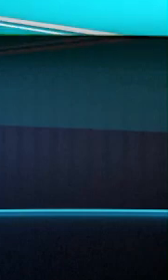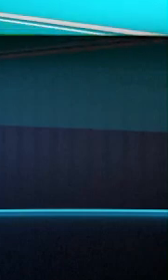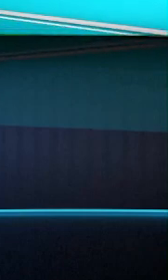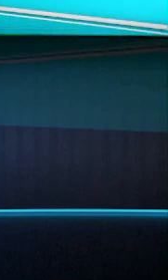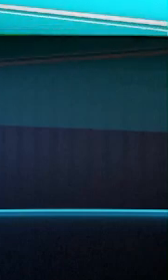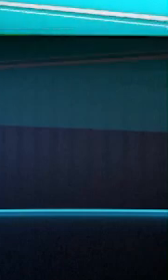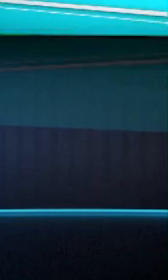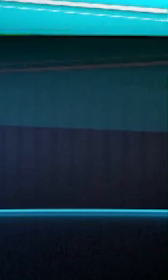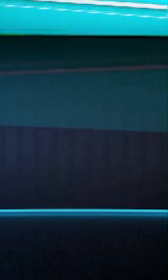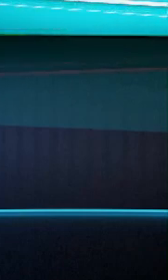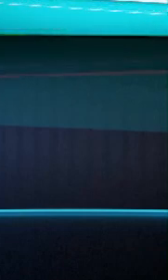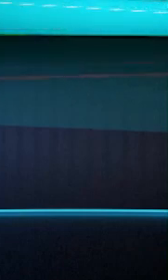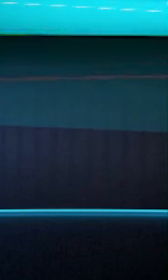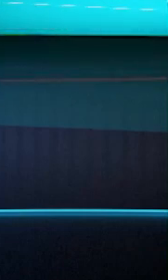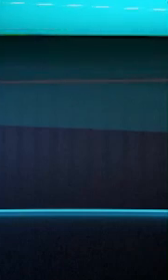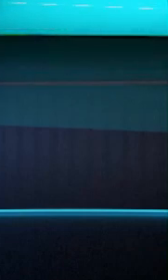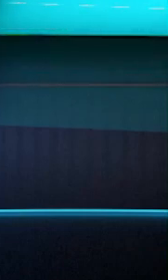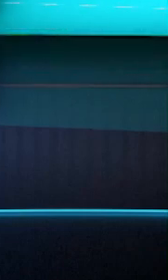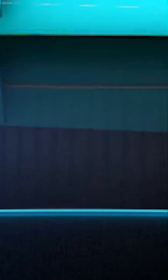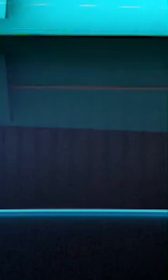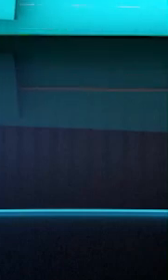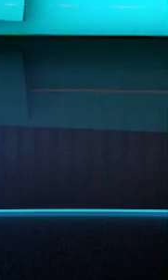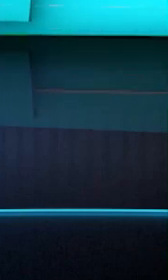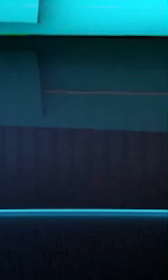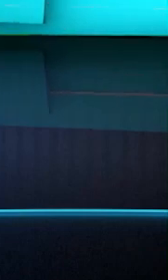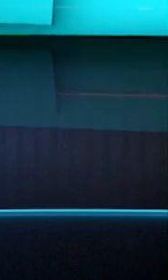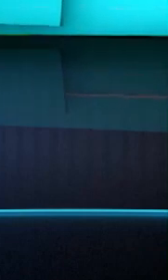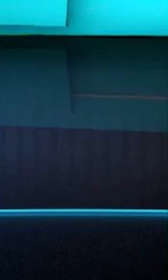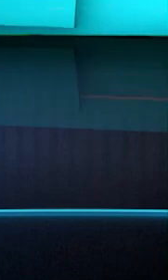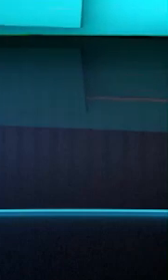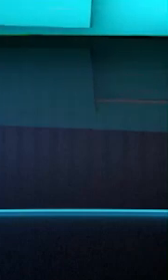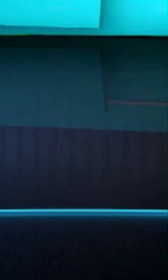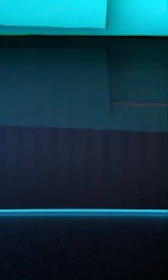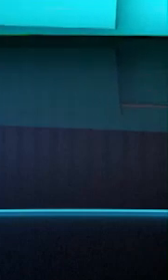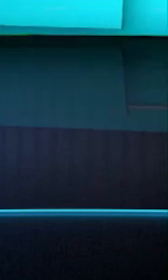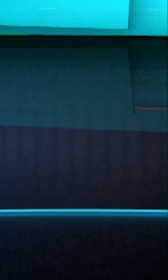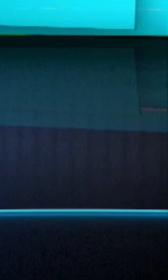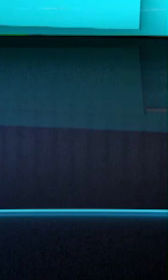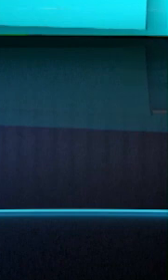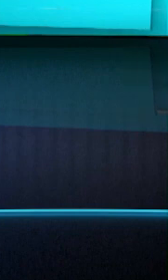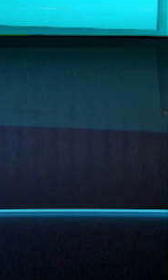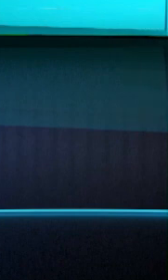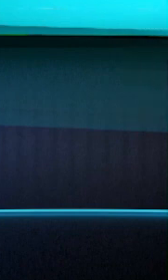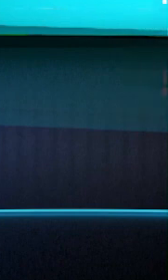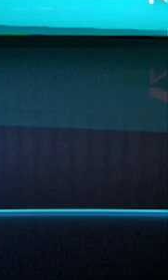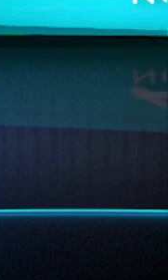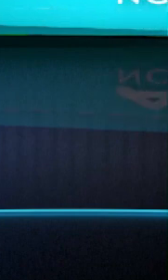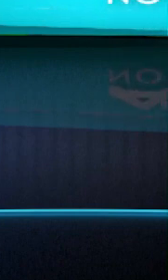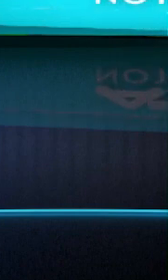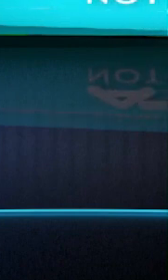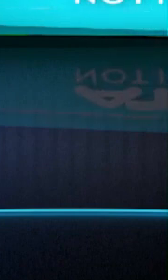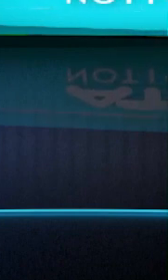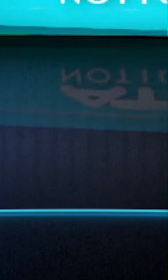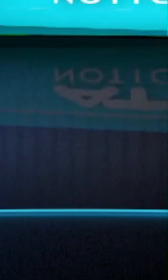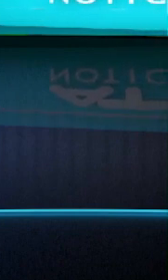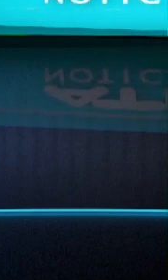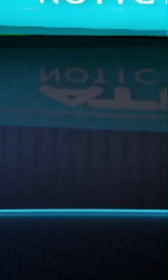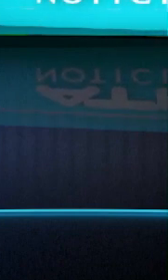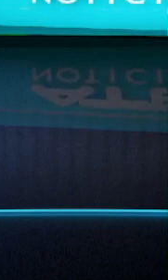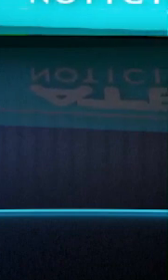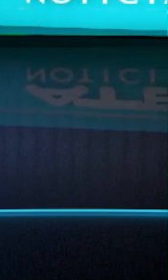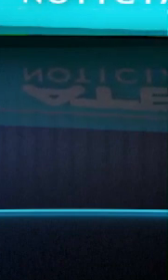presidente Luis Arce ha participado este jueves en la sesión extraordinaria número 31 de la Asamblea General de Naciones Unidas en respuesta a la pandemia